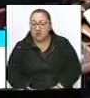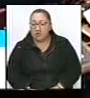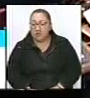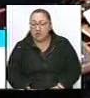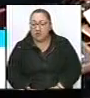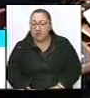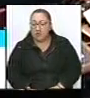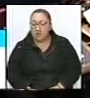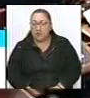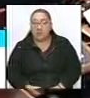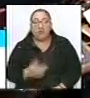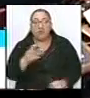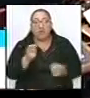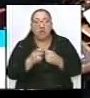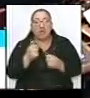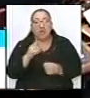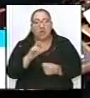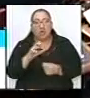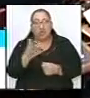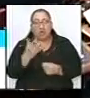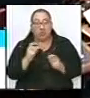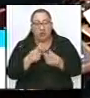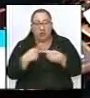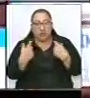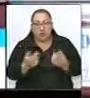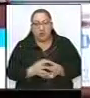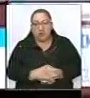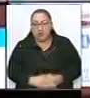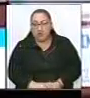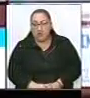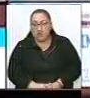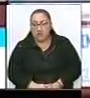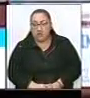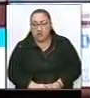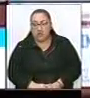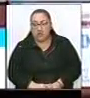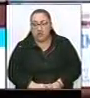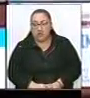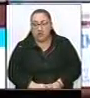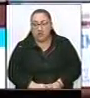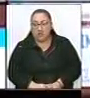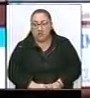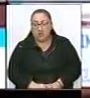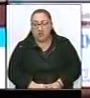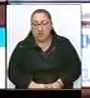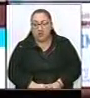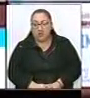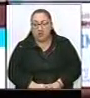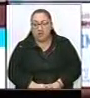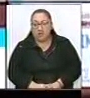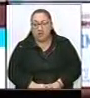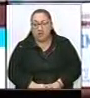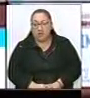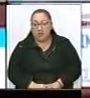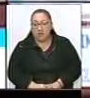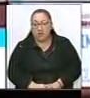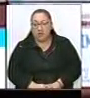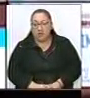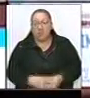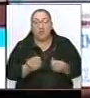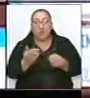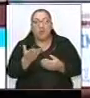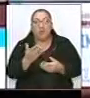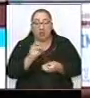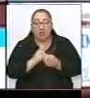Congresista Acuña, yo les voy a pedir, colegas, que por favor aterricemos en el tema de sustentar por qué pedimos ese cambio para